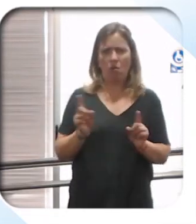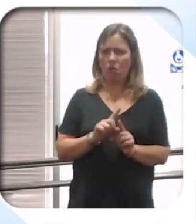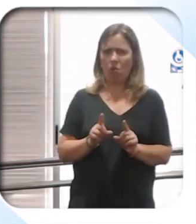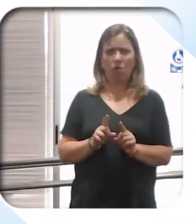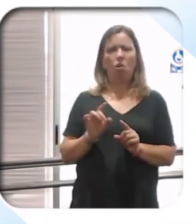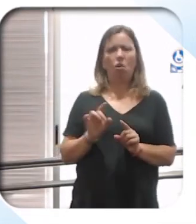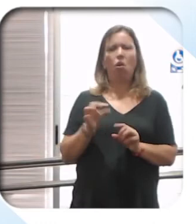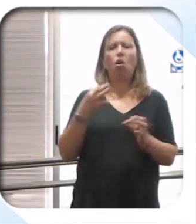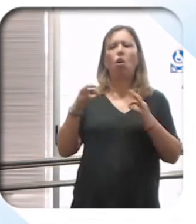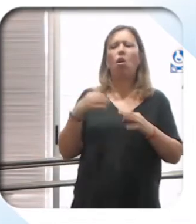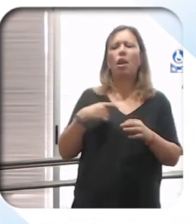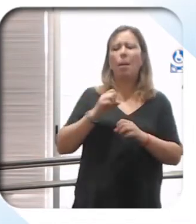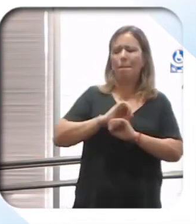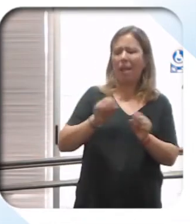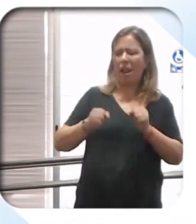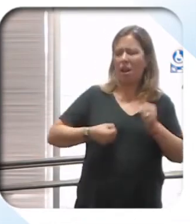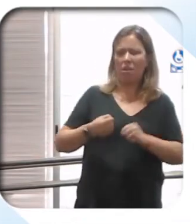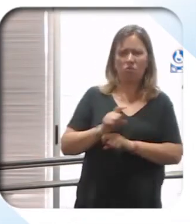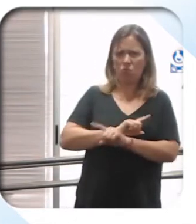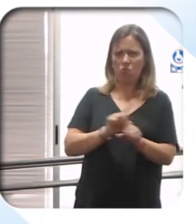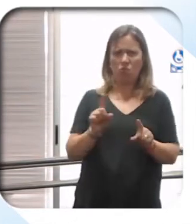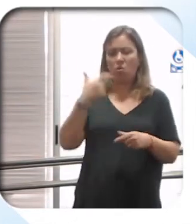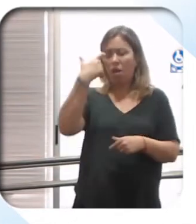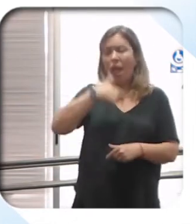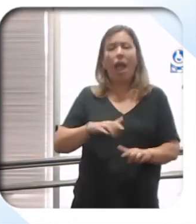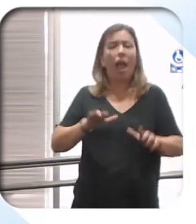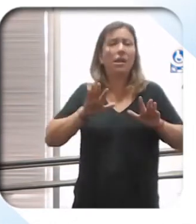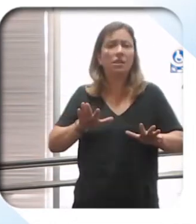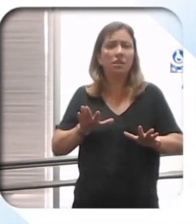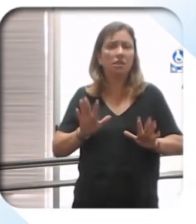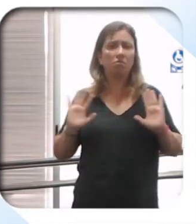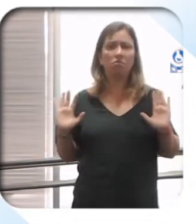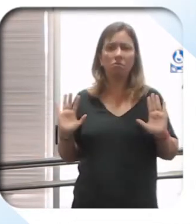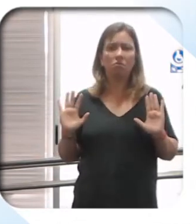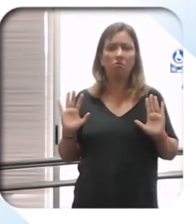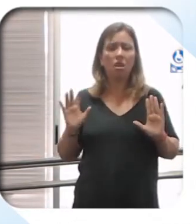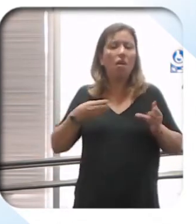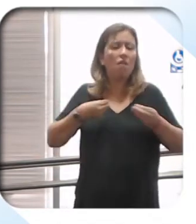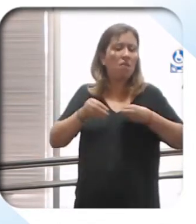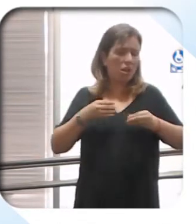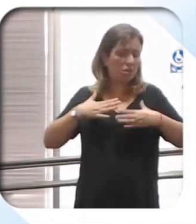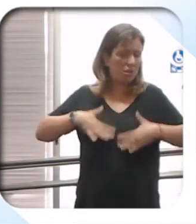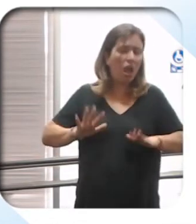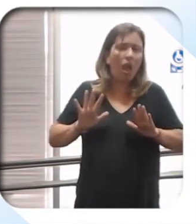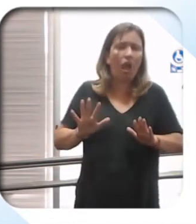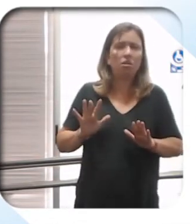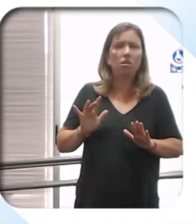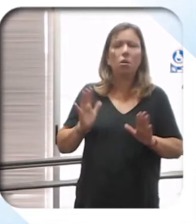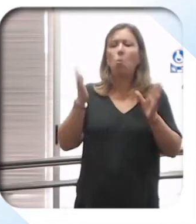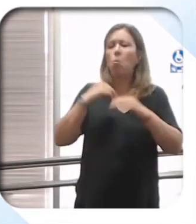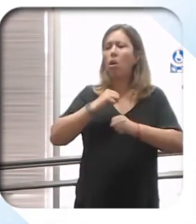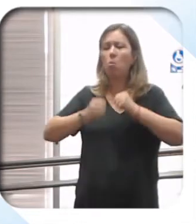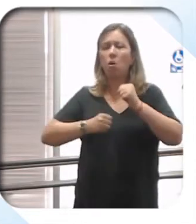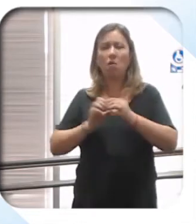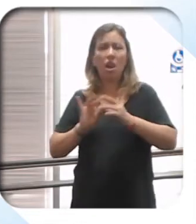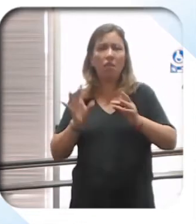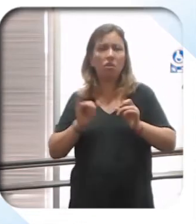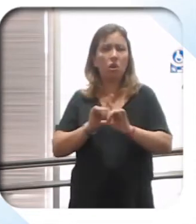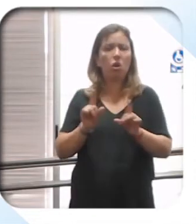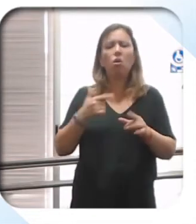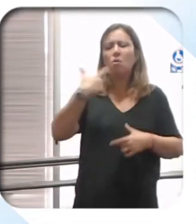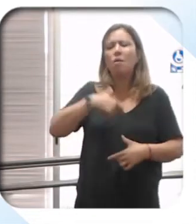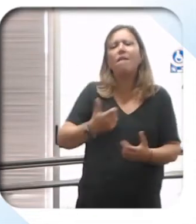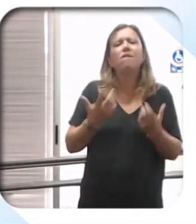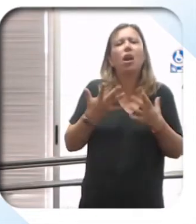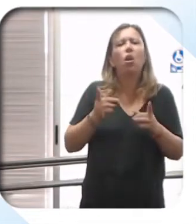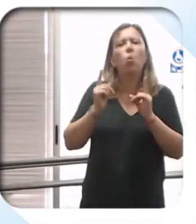sin corregir espasticidad, sino que ese es mi cuerpo con espasticidad, con flacidez, con hipotonía, y es un cuerpo válido